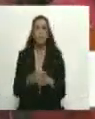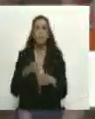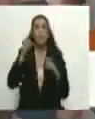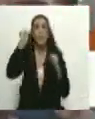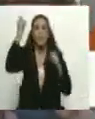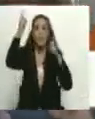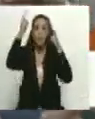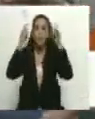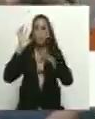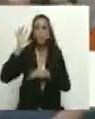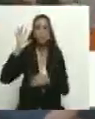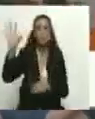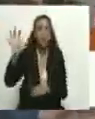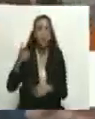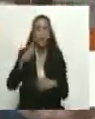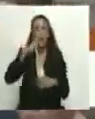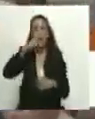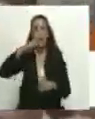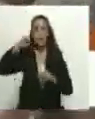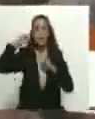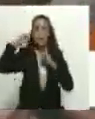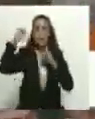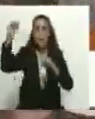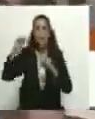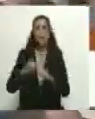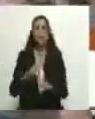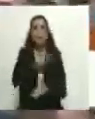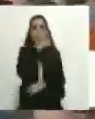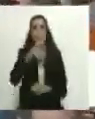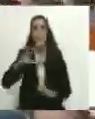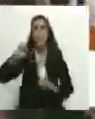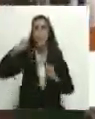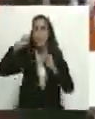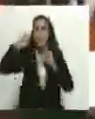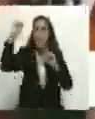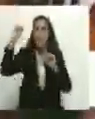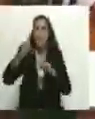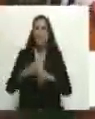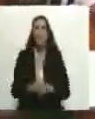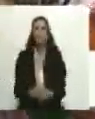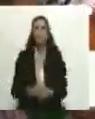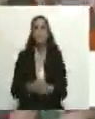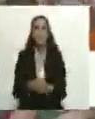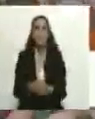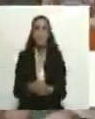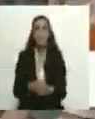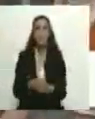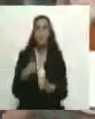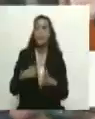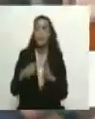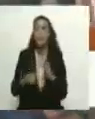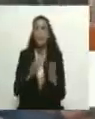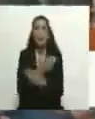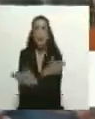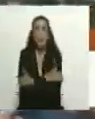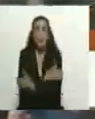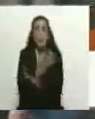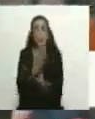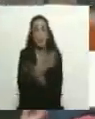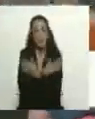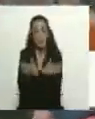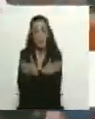patria! ¡Que viva Maduro! ¡Que viva el Zulia! ¡Que viva Ildefonso Vázquez! Un abrazo para